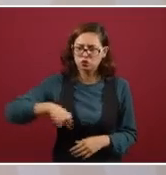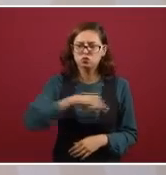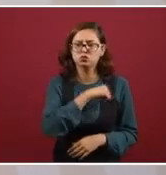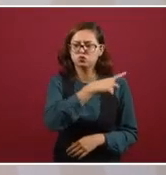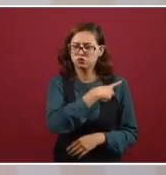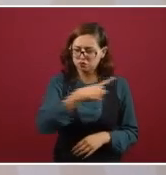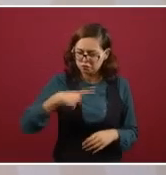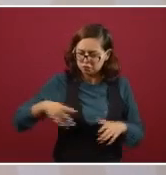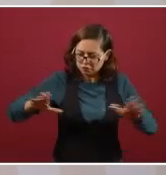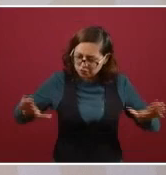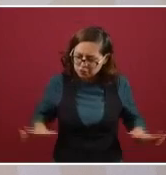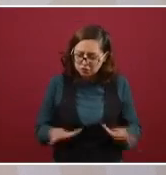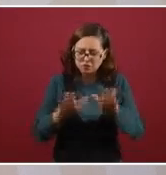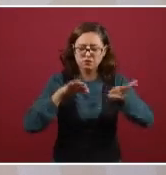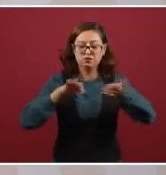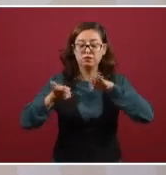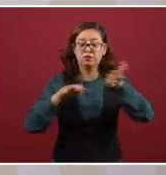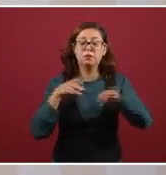equilibrio.